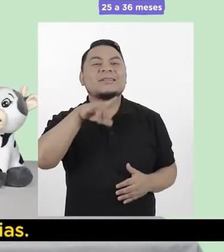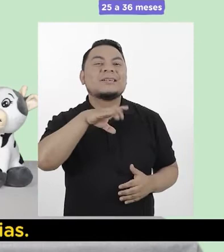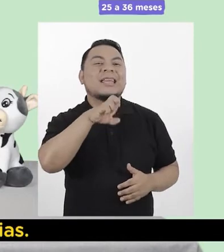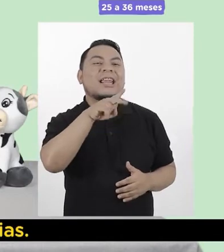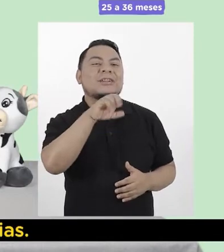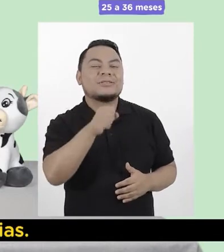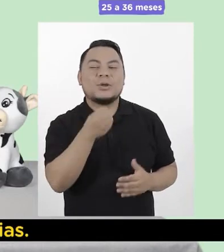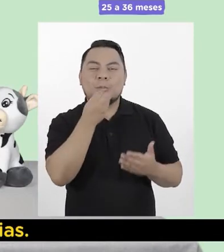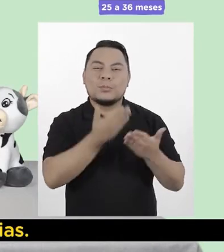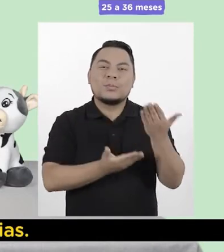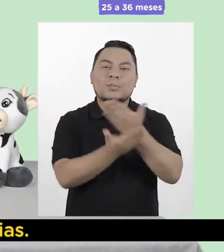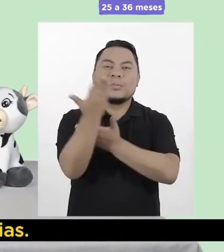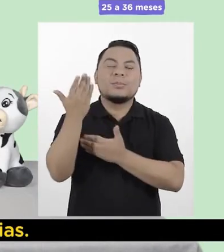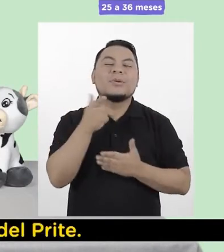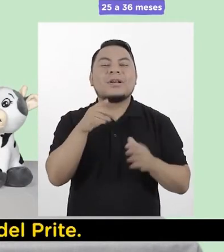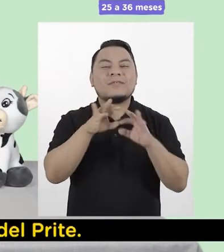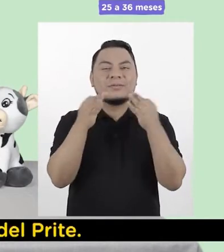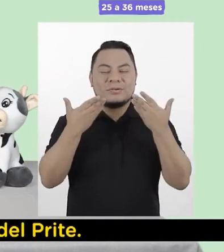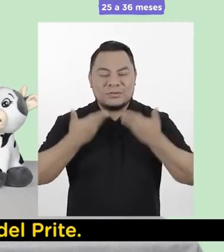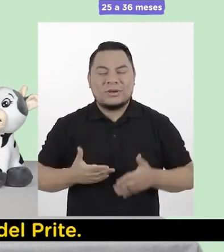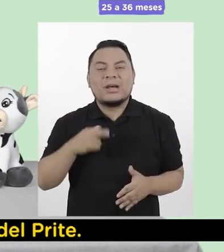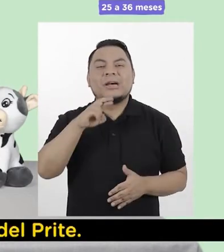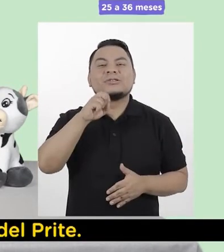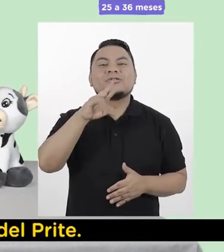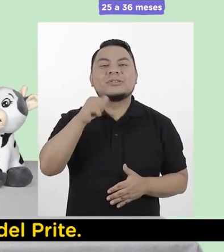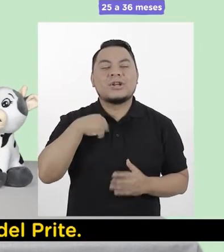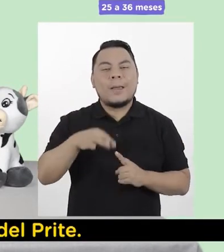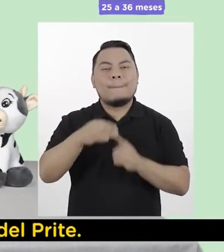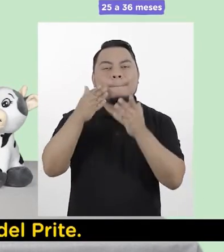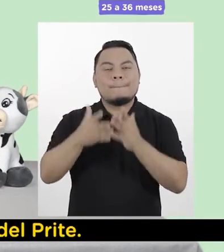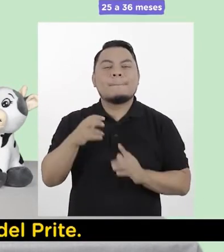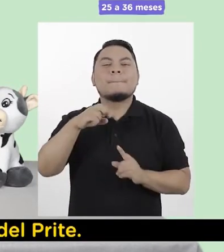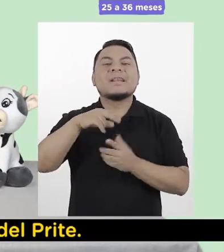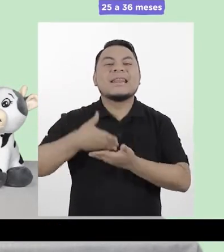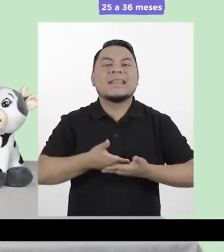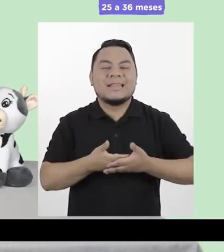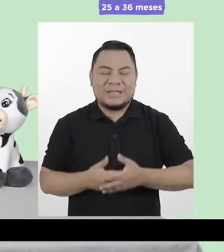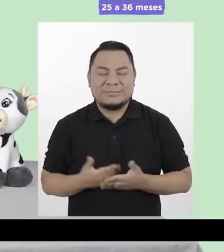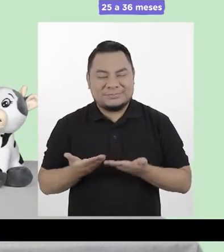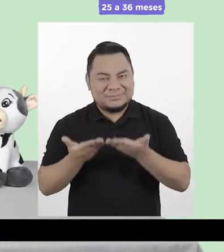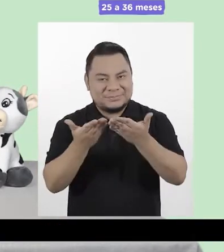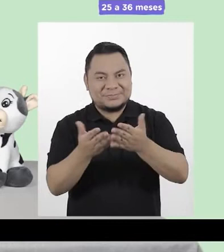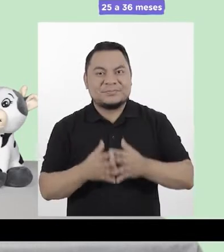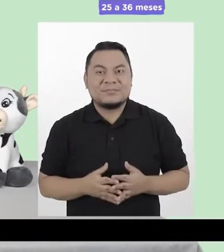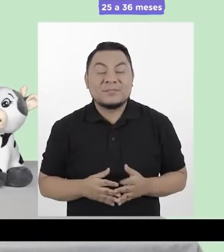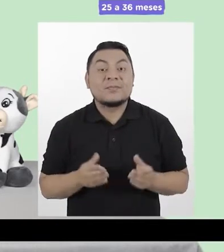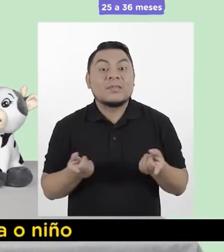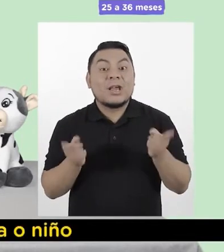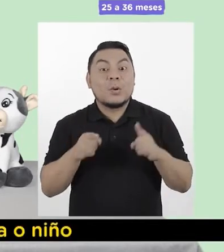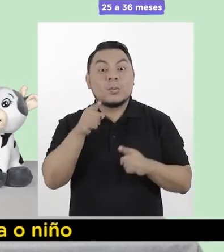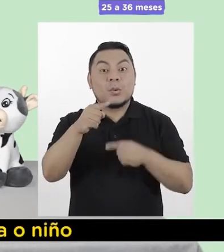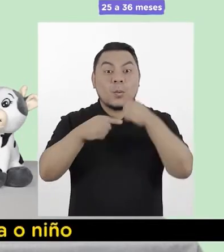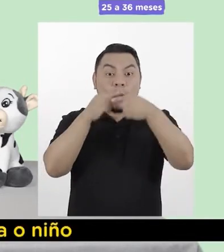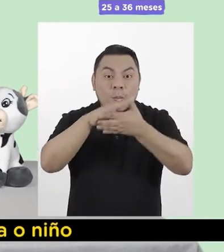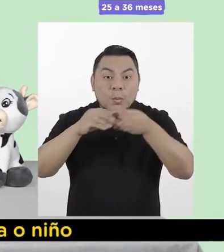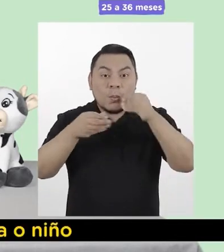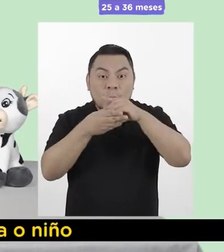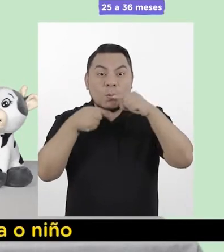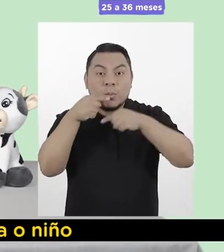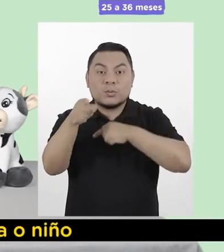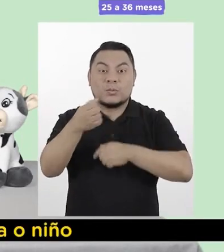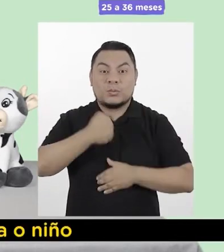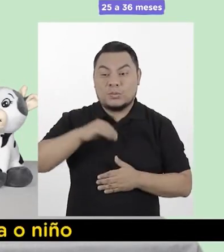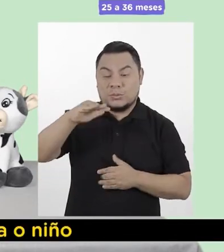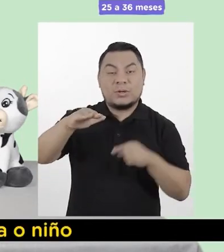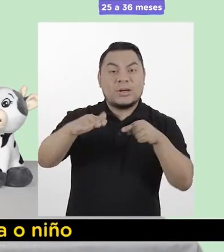Hola, Jesús. Buenos días, familia. Soy Rosario Barragán, especialista del PRITE. Sigamos. Cuando le narres el cuento a